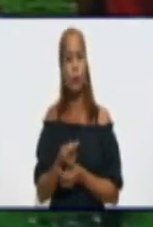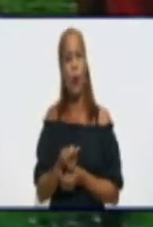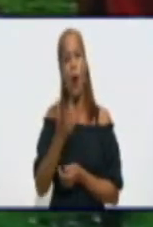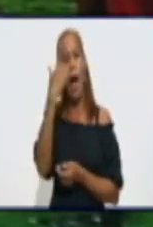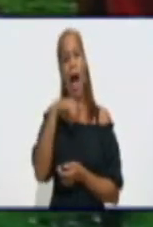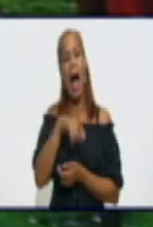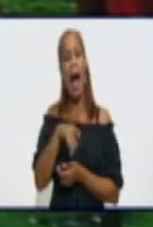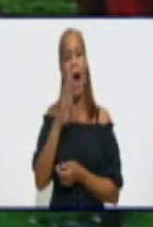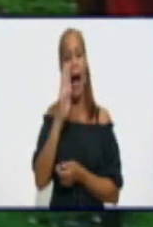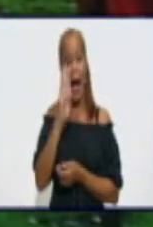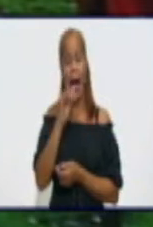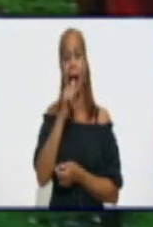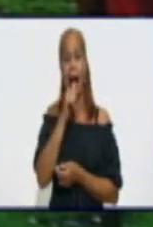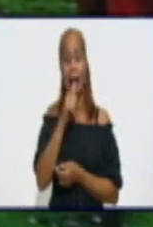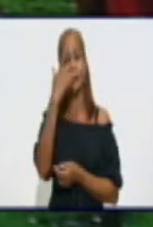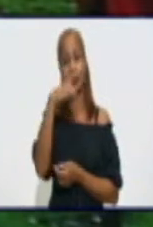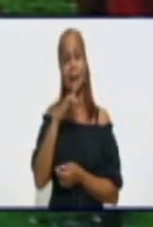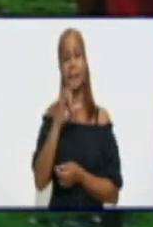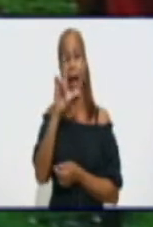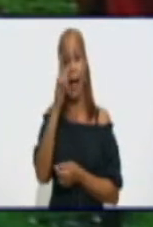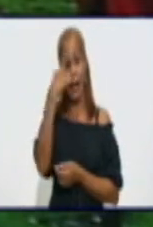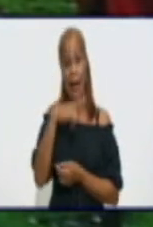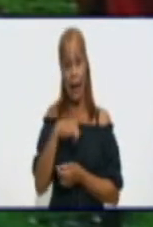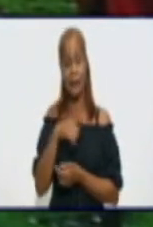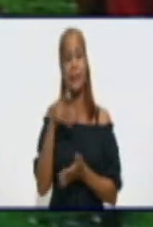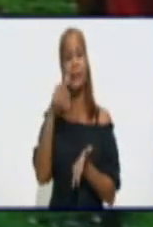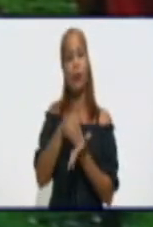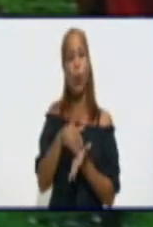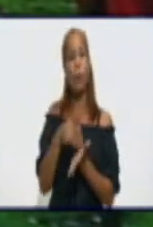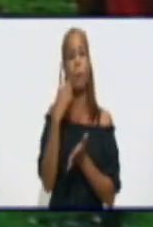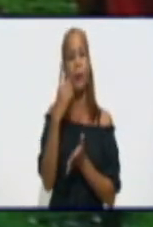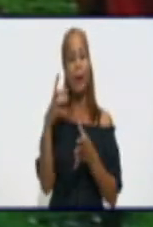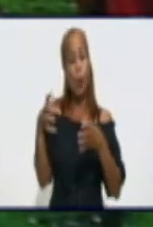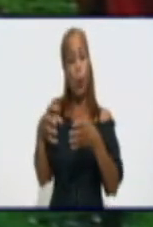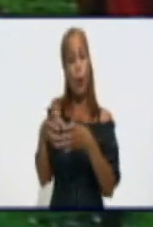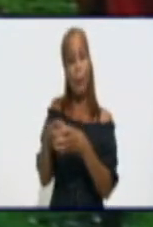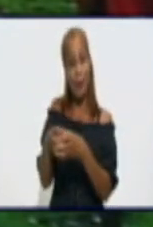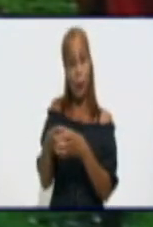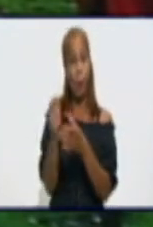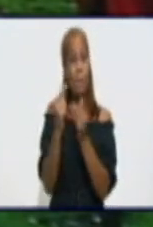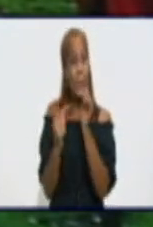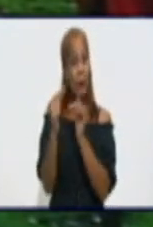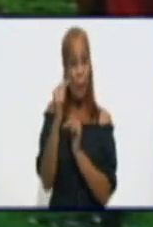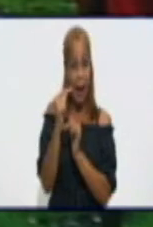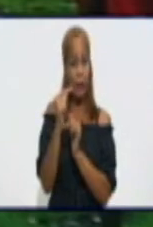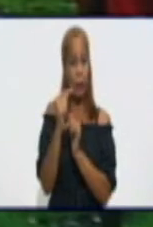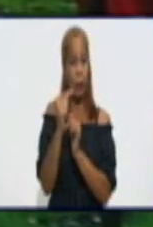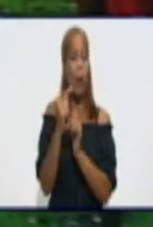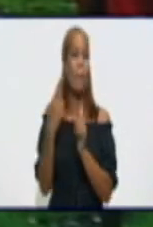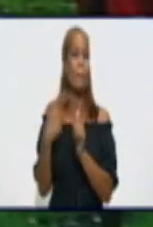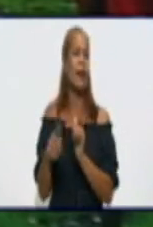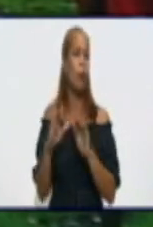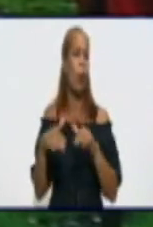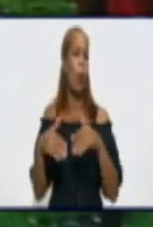un envío primario que realiza la oficina central de Encomet. Pero, ¿cuáles fueron, digamos,